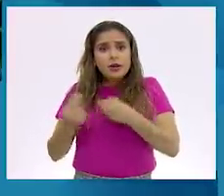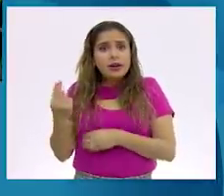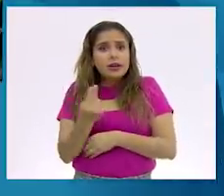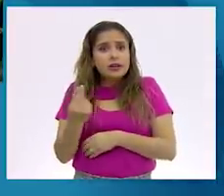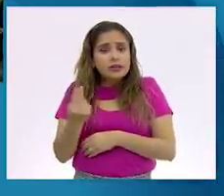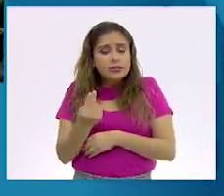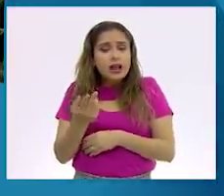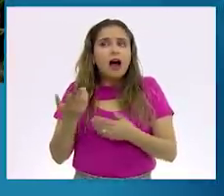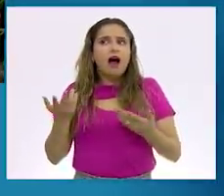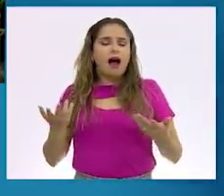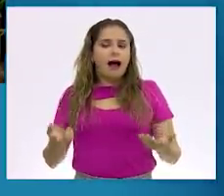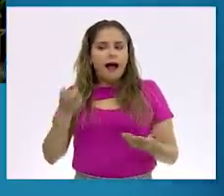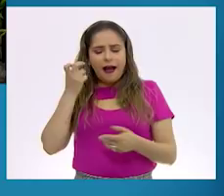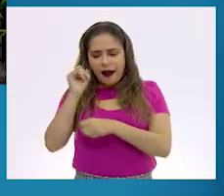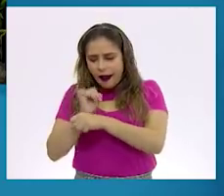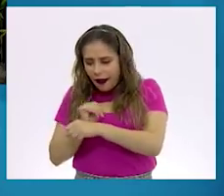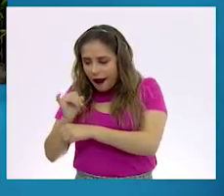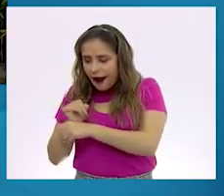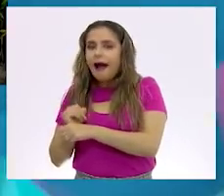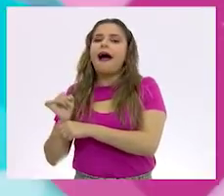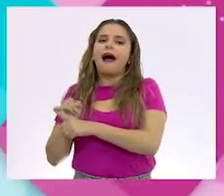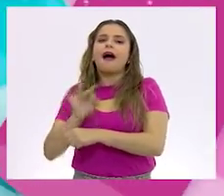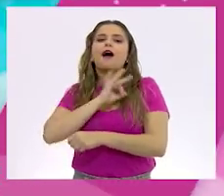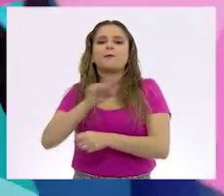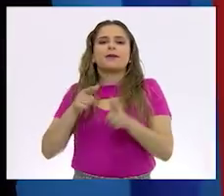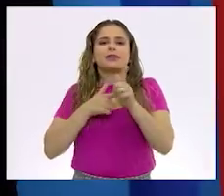pueda aprovecharlas sin agotarlas.